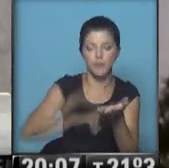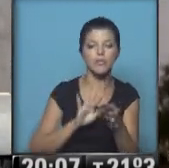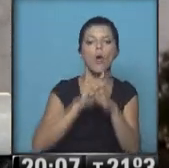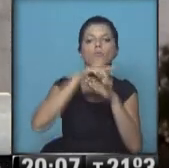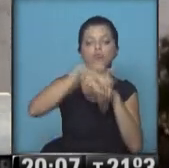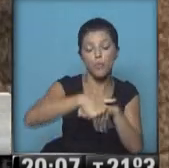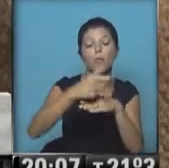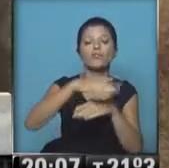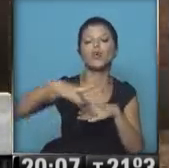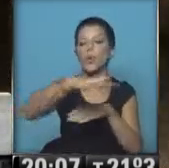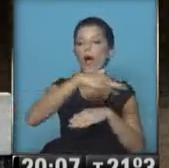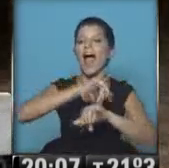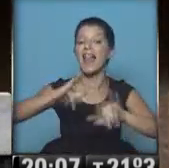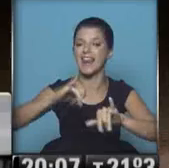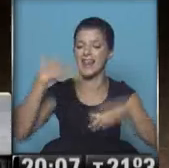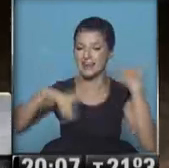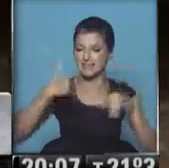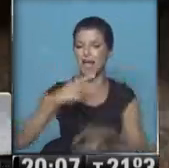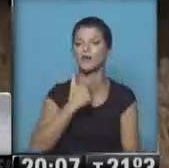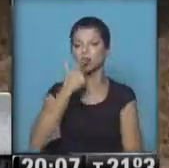la región.